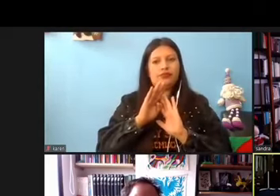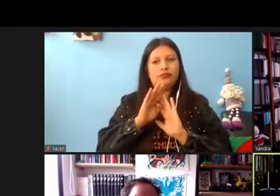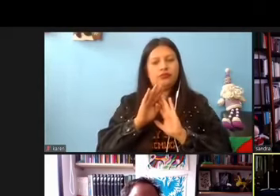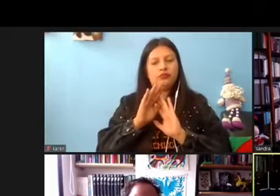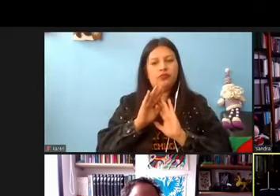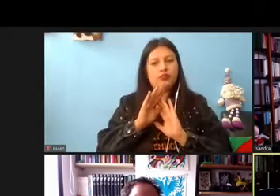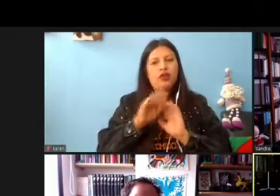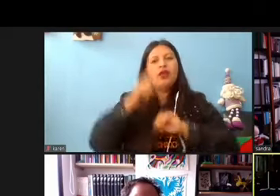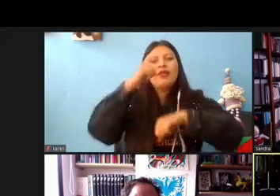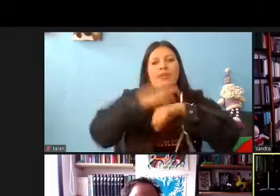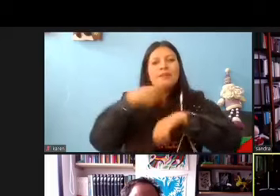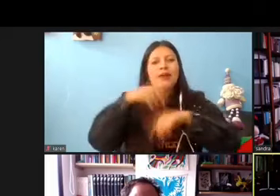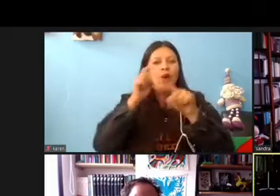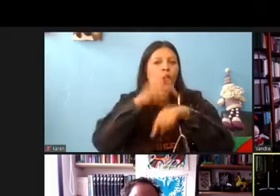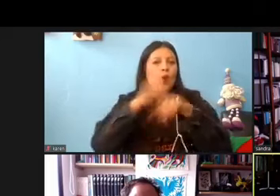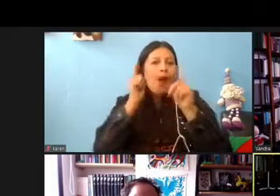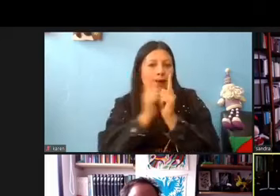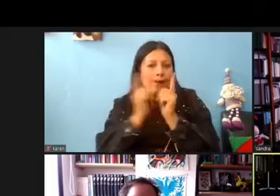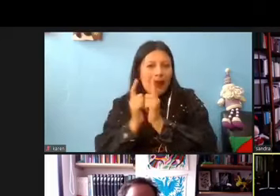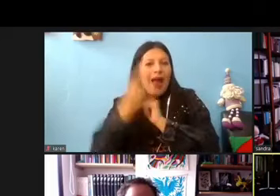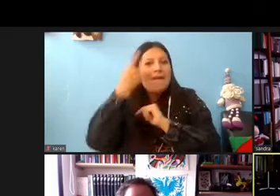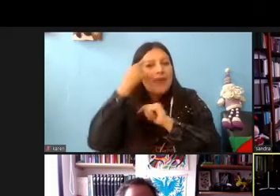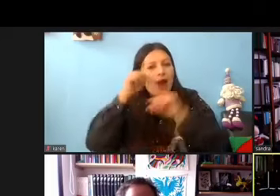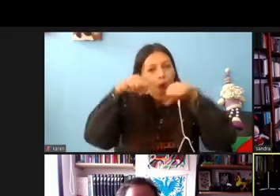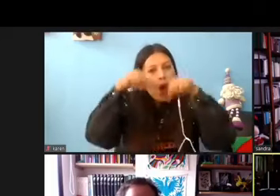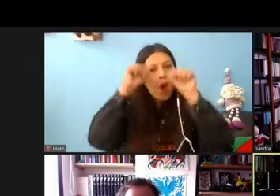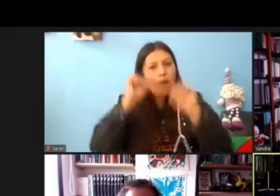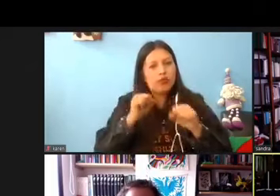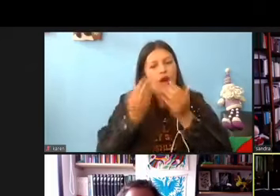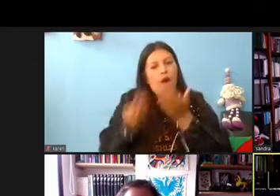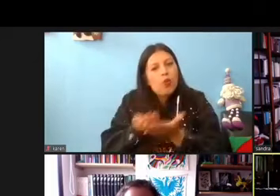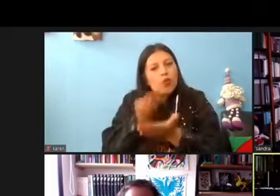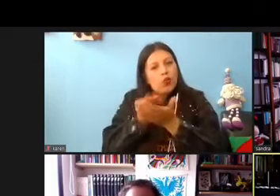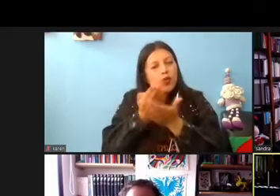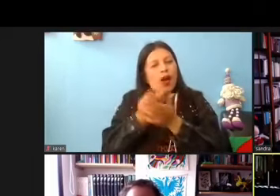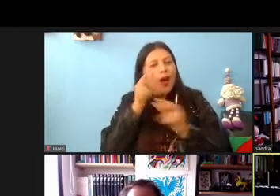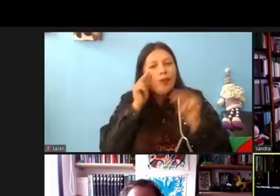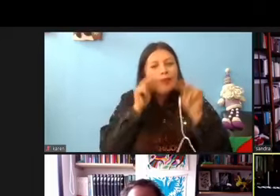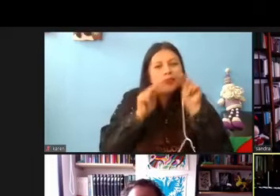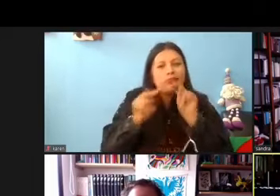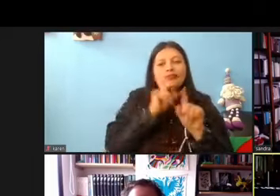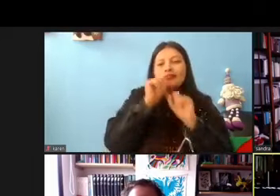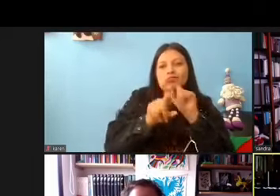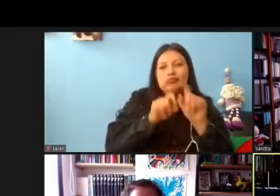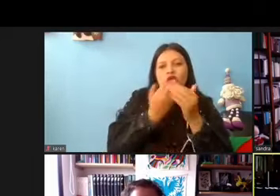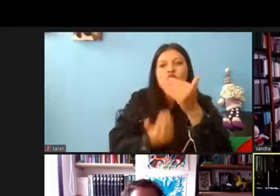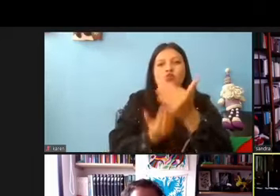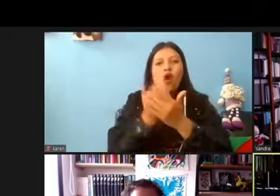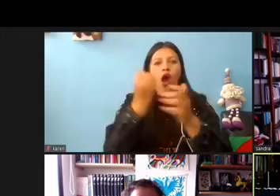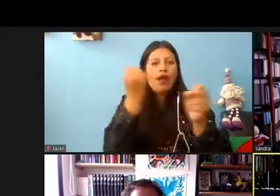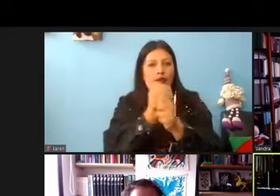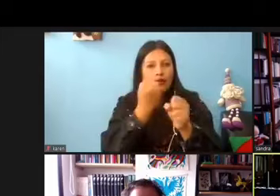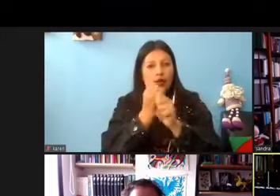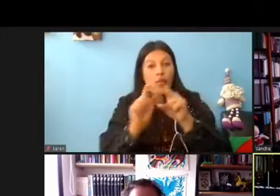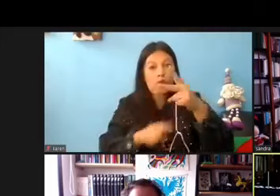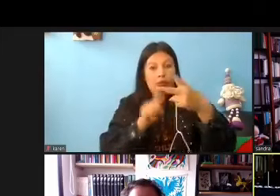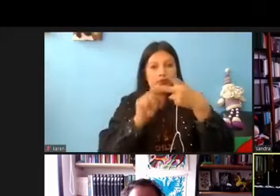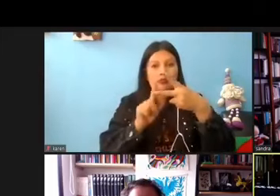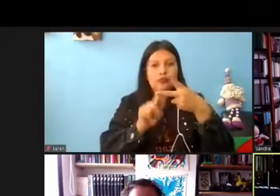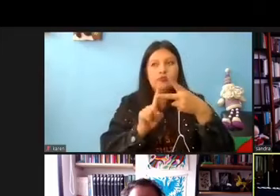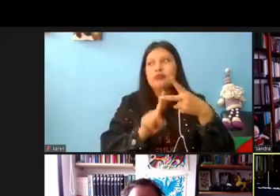con tiempos más cortos para poder establecer y mirar e indagar por esos nuevos trabajos. En segundo lugar,